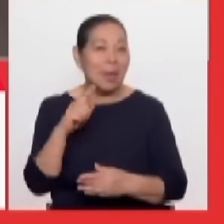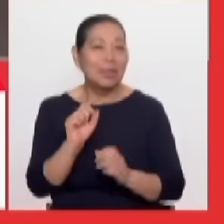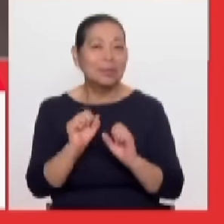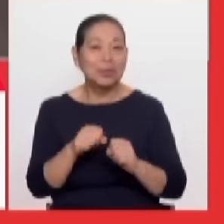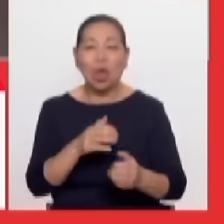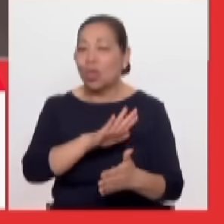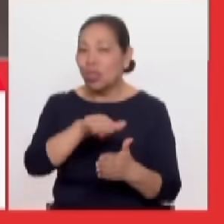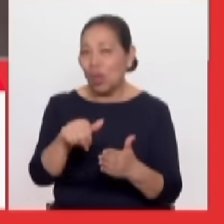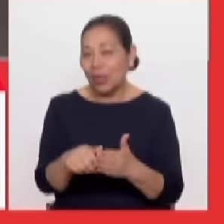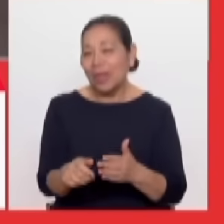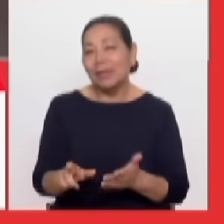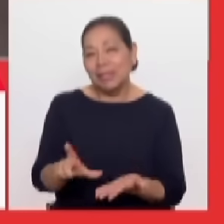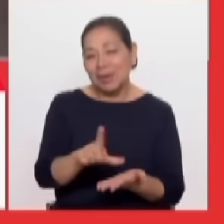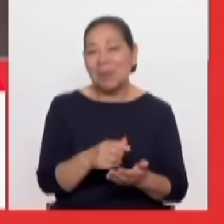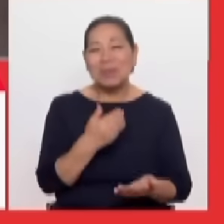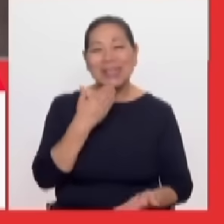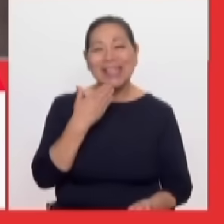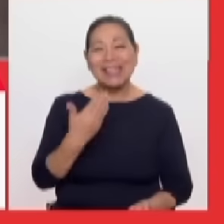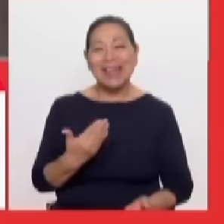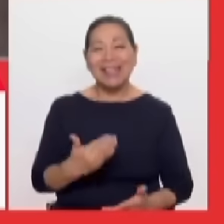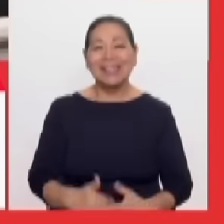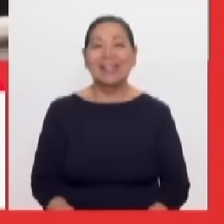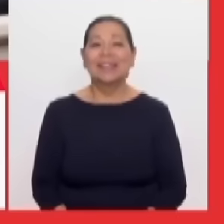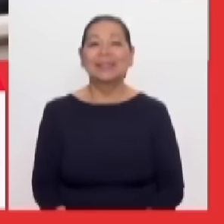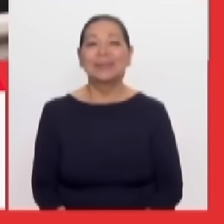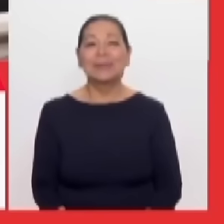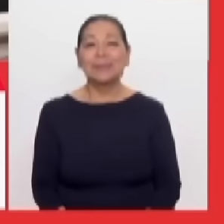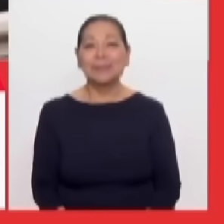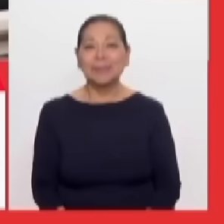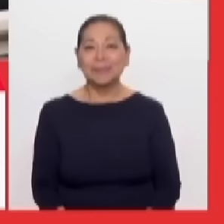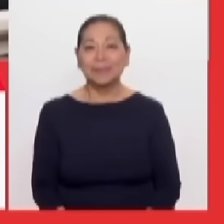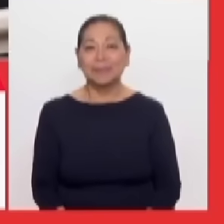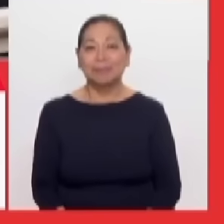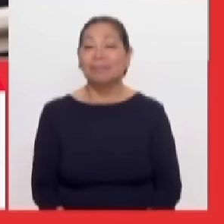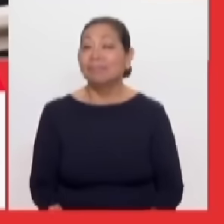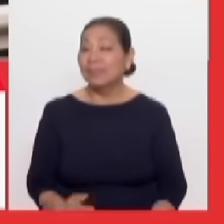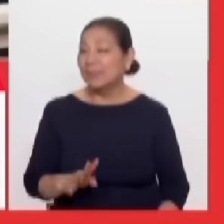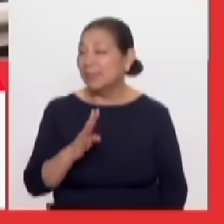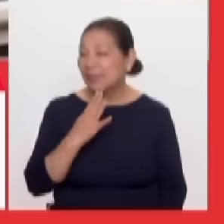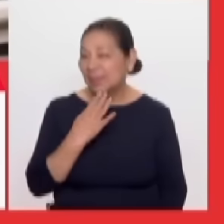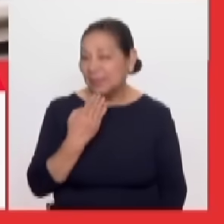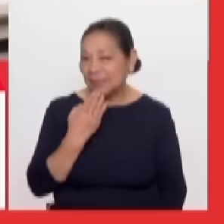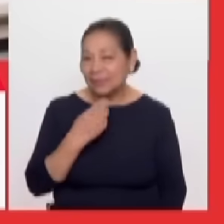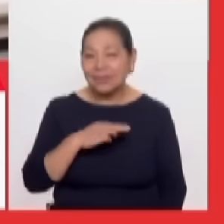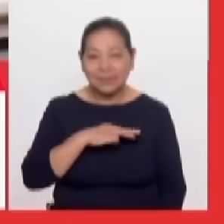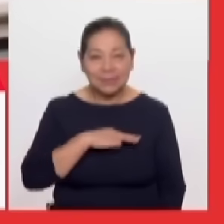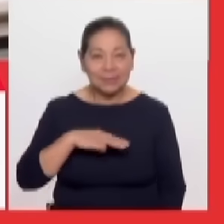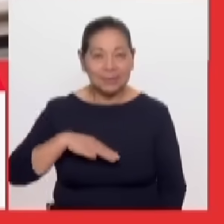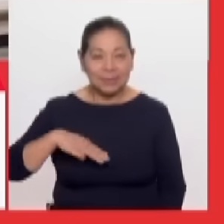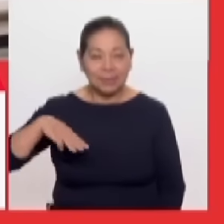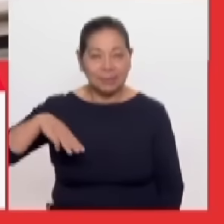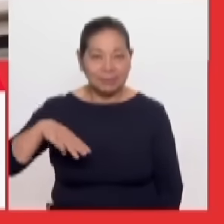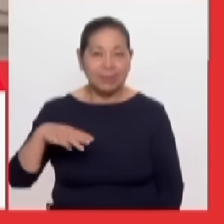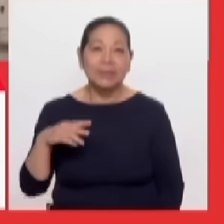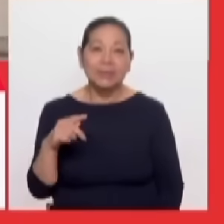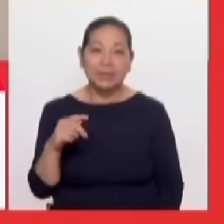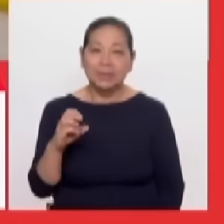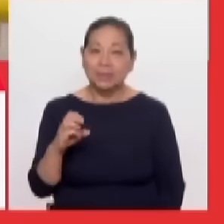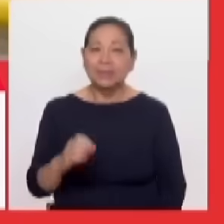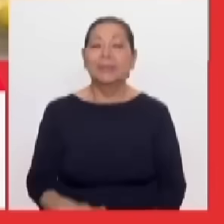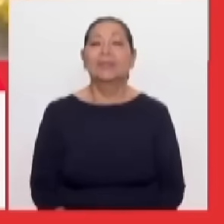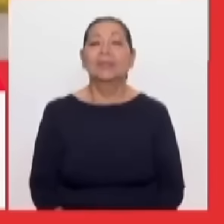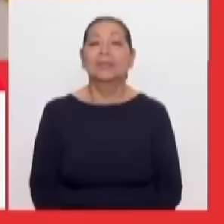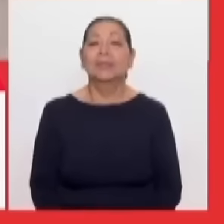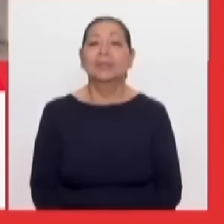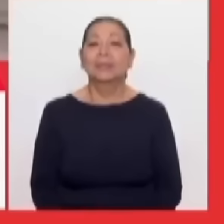para toda la ciudad. Muchísimas gracias. Fueron las palabras del ministro de Transportes y